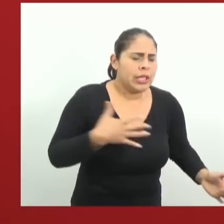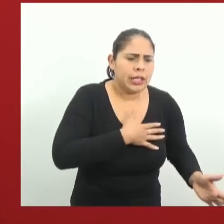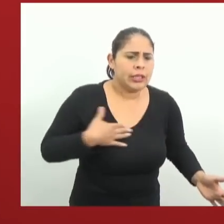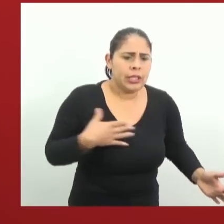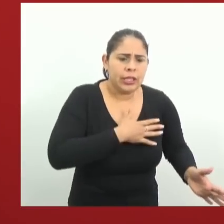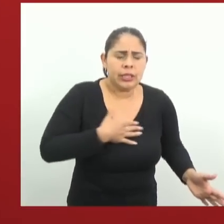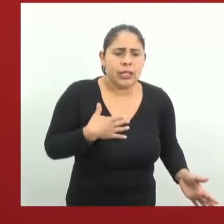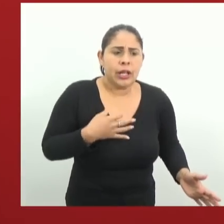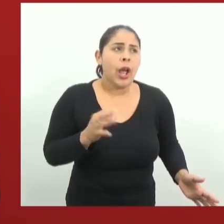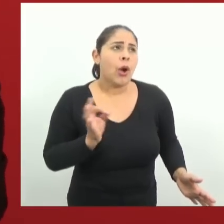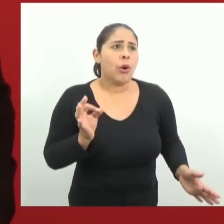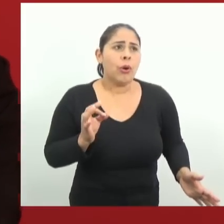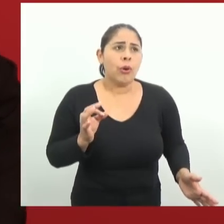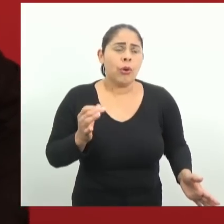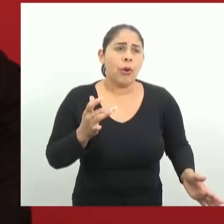engaño de las riquezas.